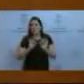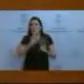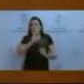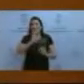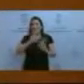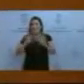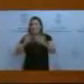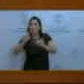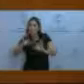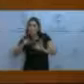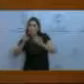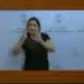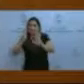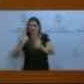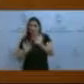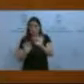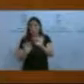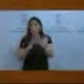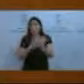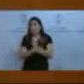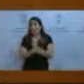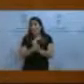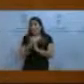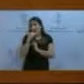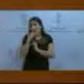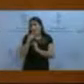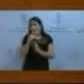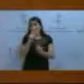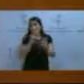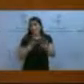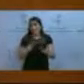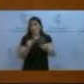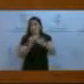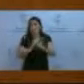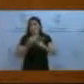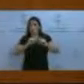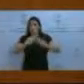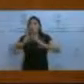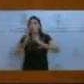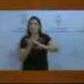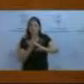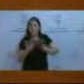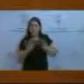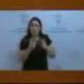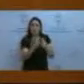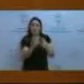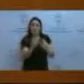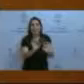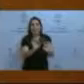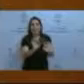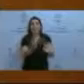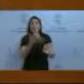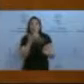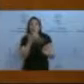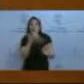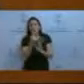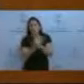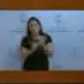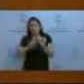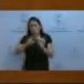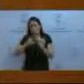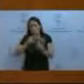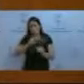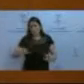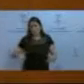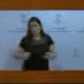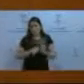49,7%. Es decir, estamos hablando de prácticamente la mitad de los parados de Asturias. Y si lo juntamos con otro dato directamente interrelacionado